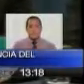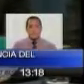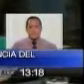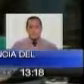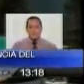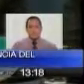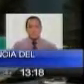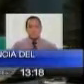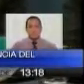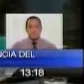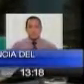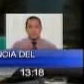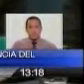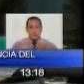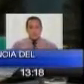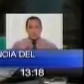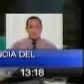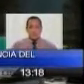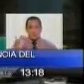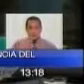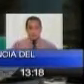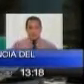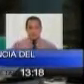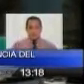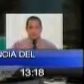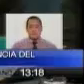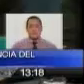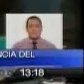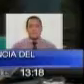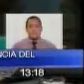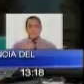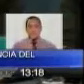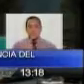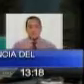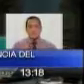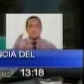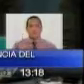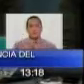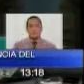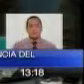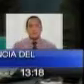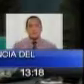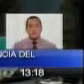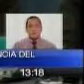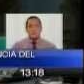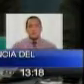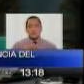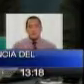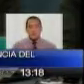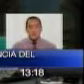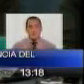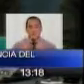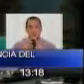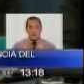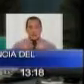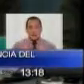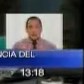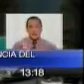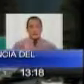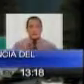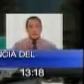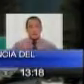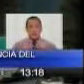de Justicia en ese momento, quien habla, fue justamente utilizar estas atribuciones